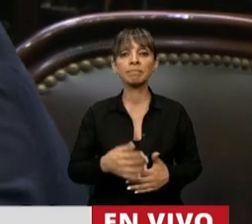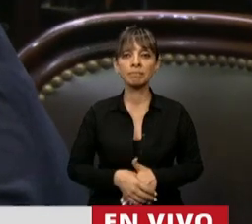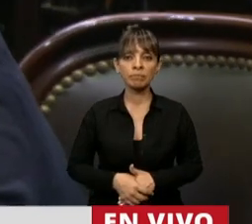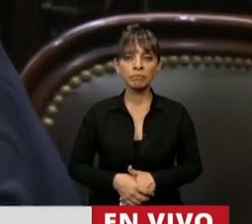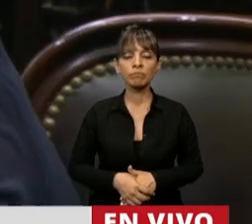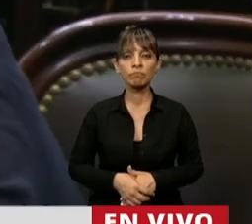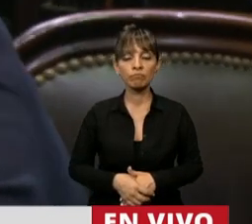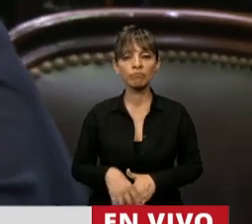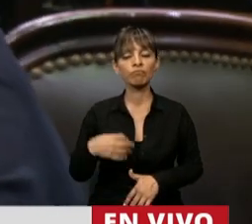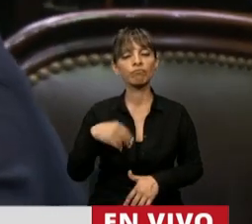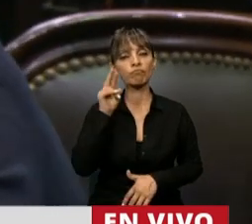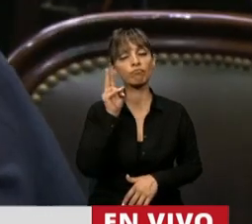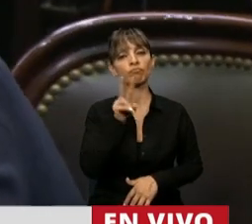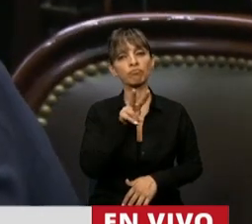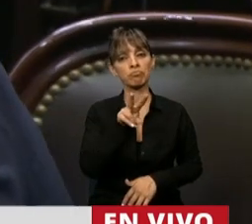he escuchado